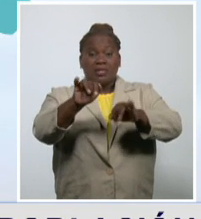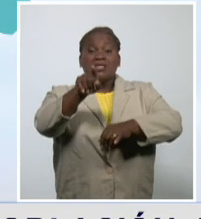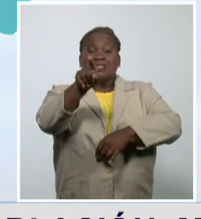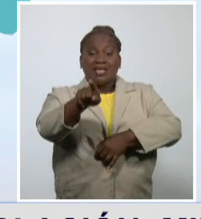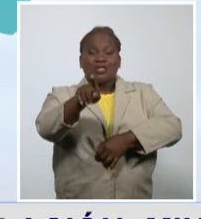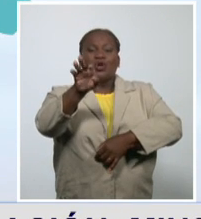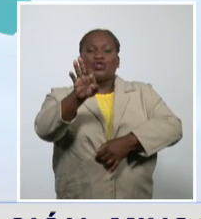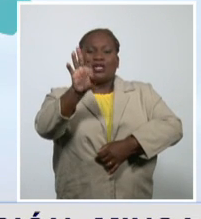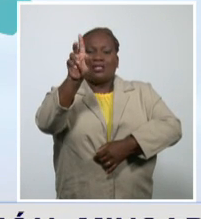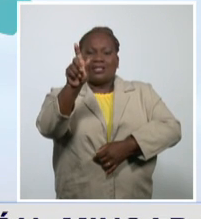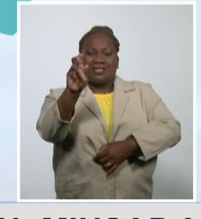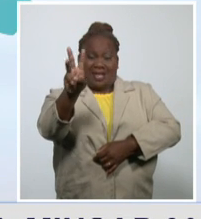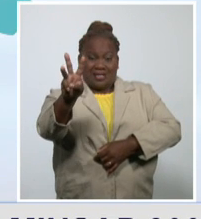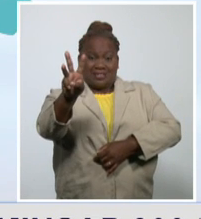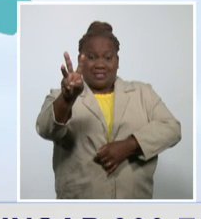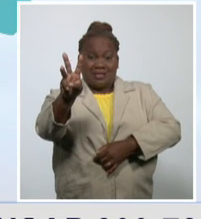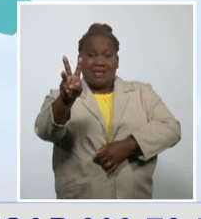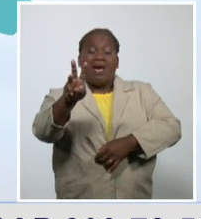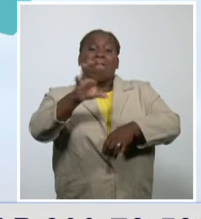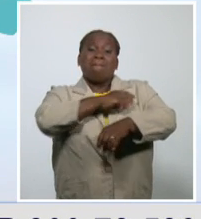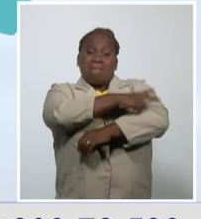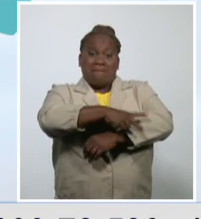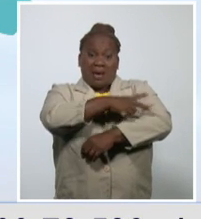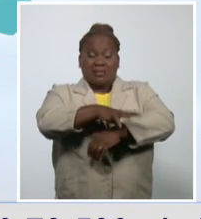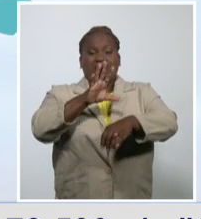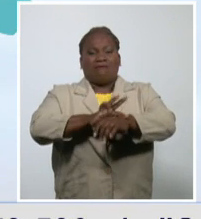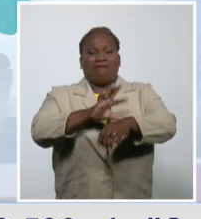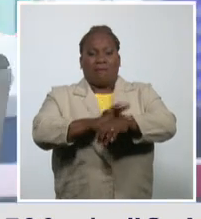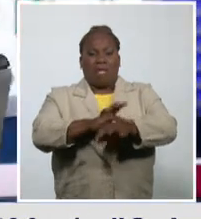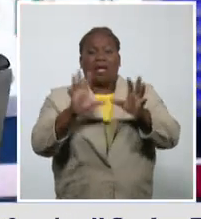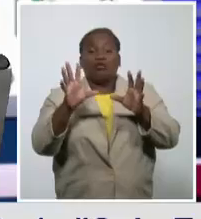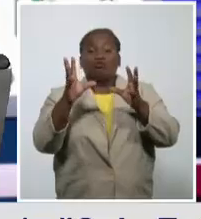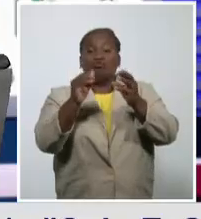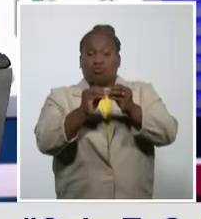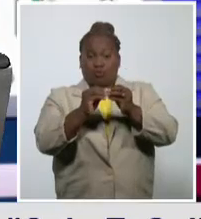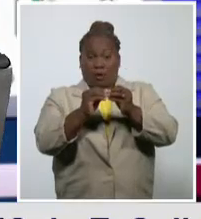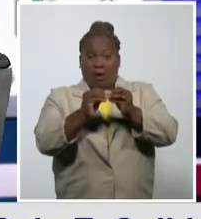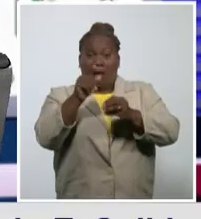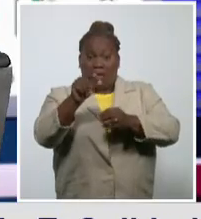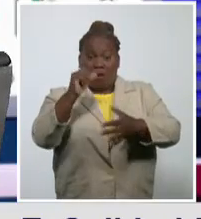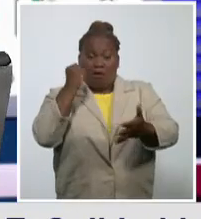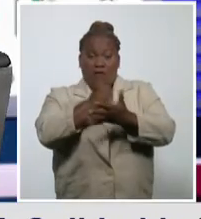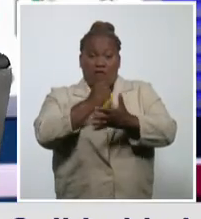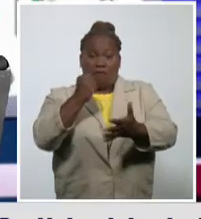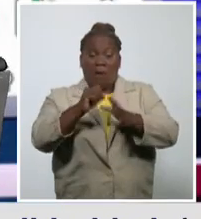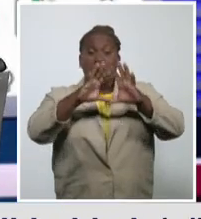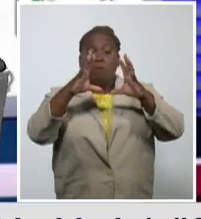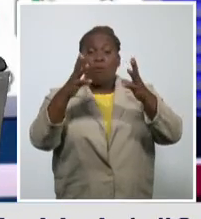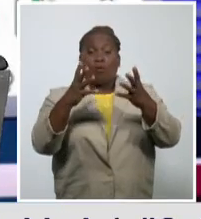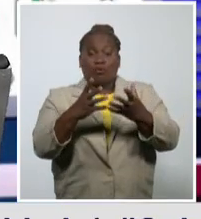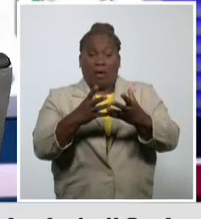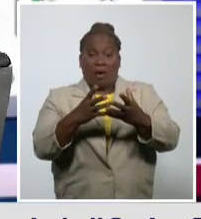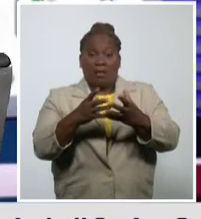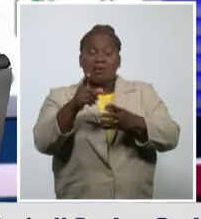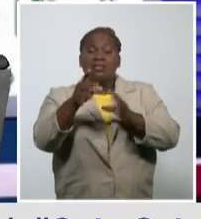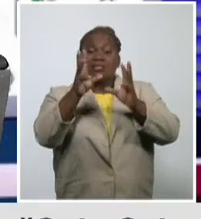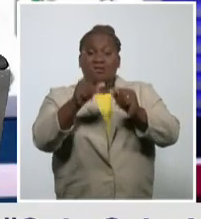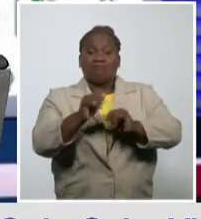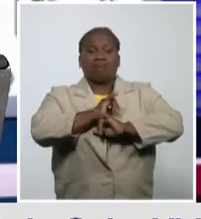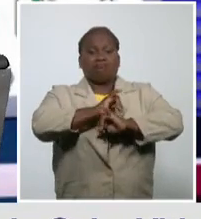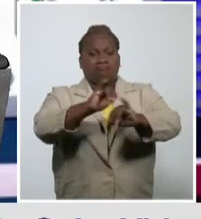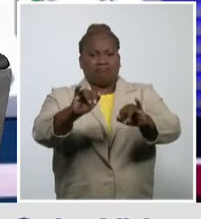183 naciones con la COVID-19. El total de casos confirmados a nivel mundial, usted tuvo la cifra a partir